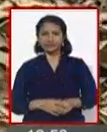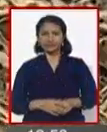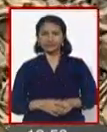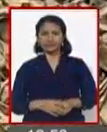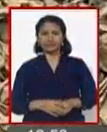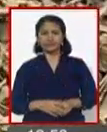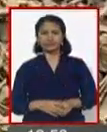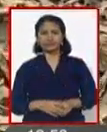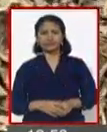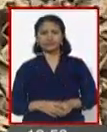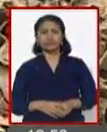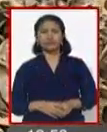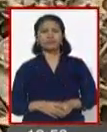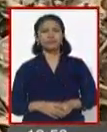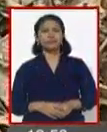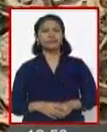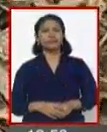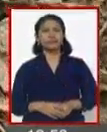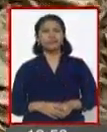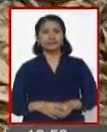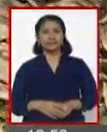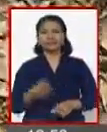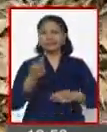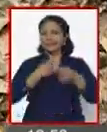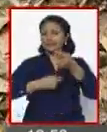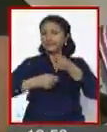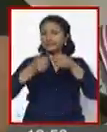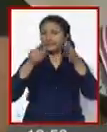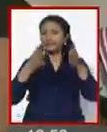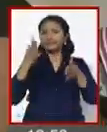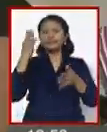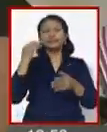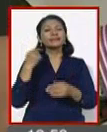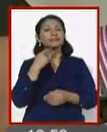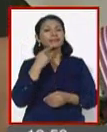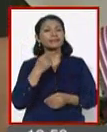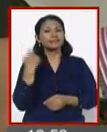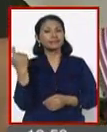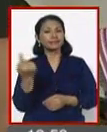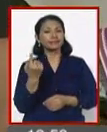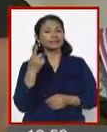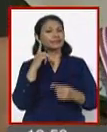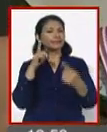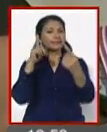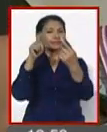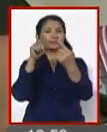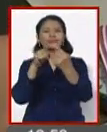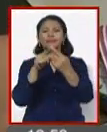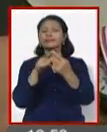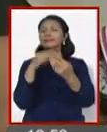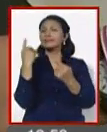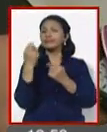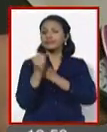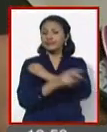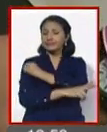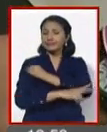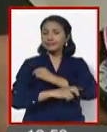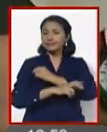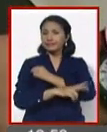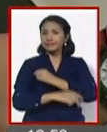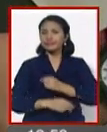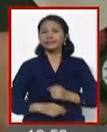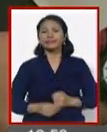principalmente de las personas que se dedican al comercio, porque su único objetivo de él era lucrar,